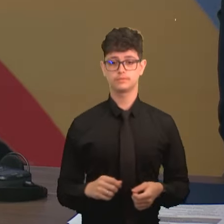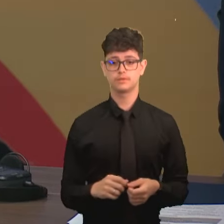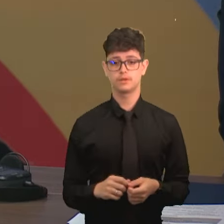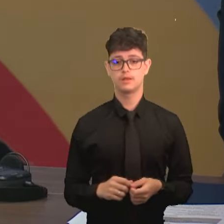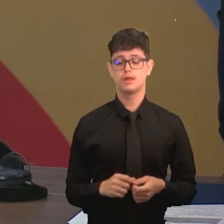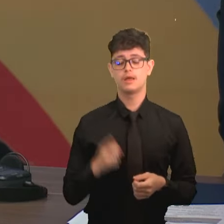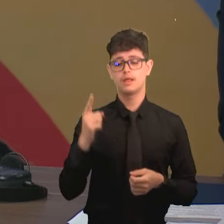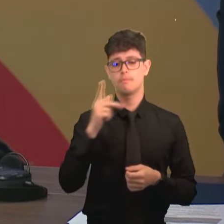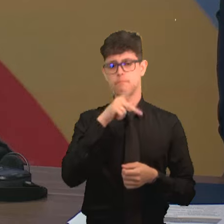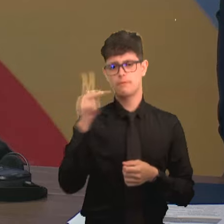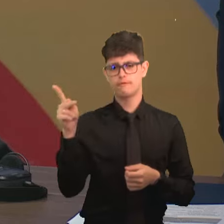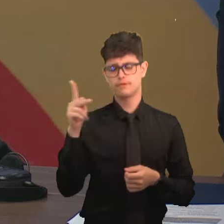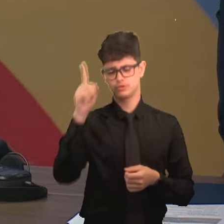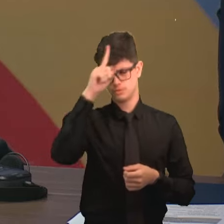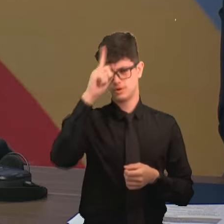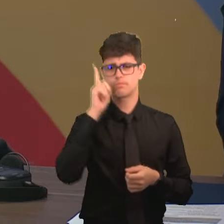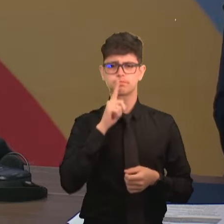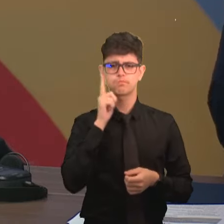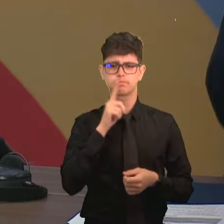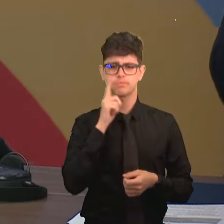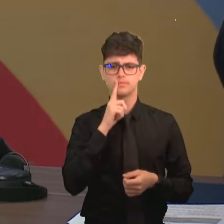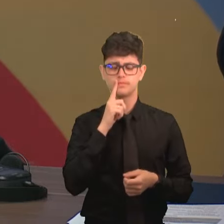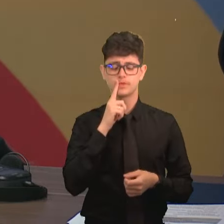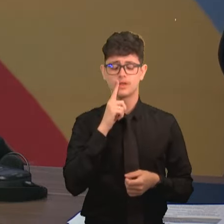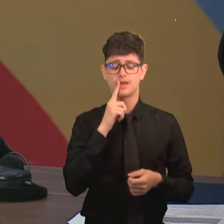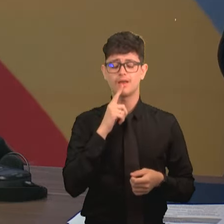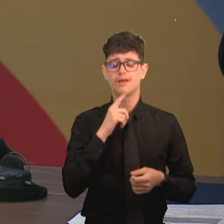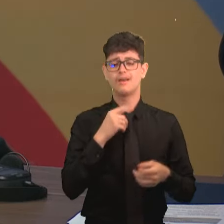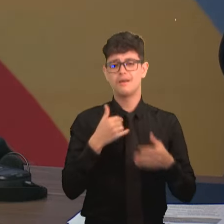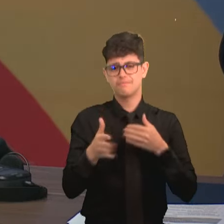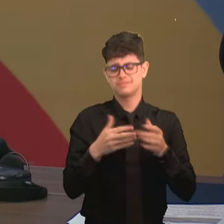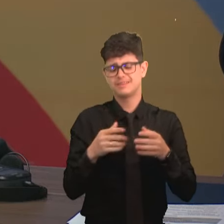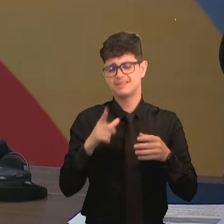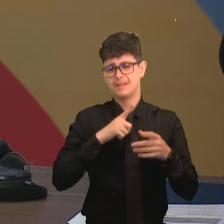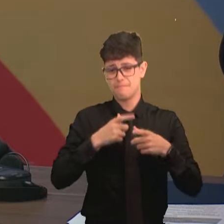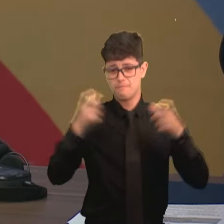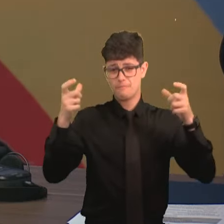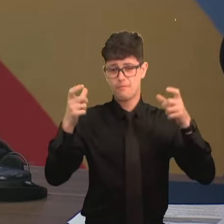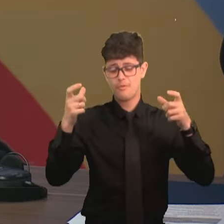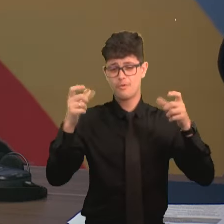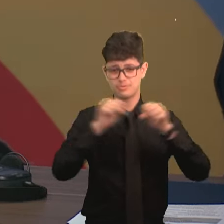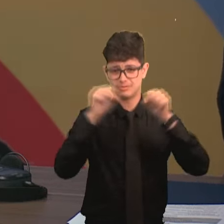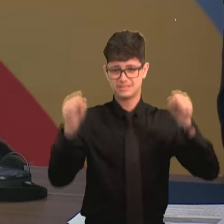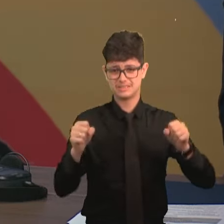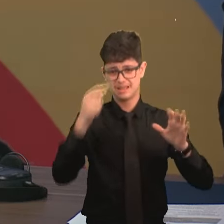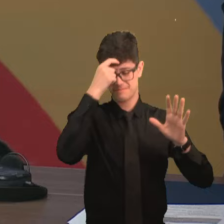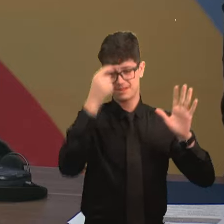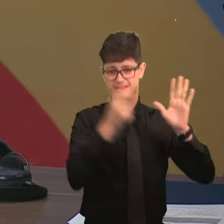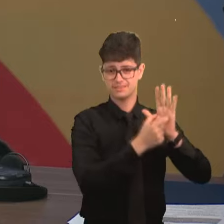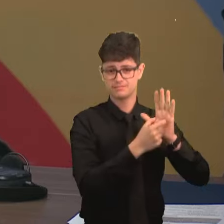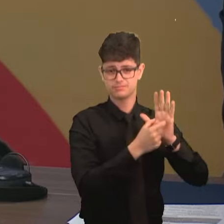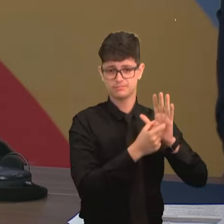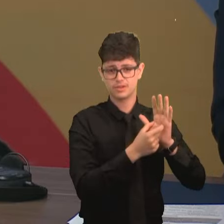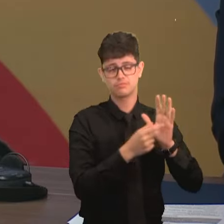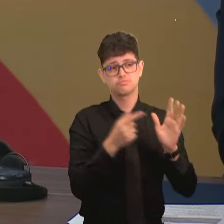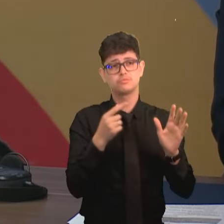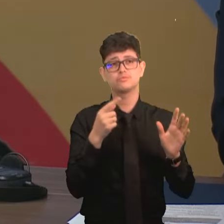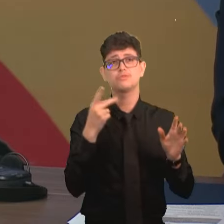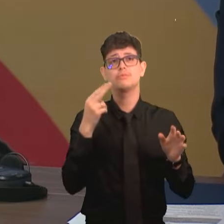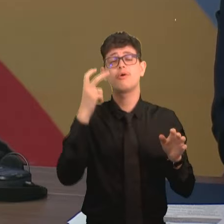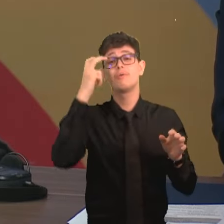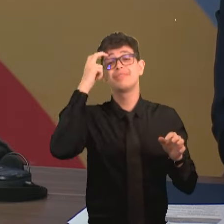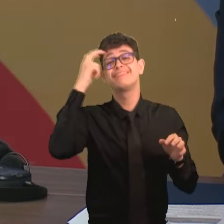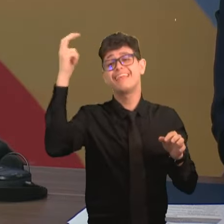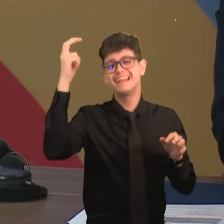Primero, me recuerdo de la profesora que dijo que muchas veces el sistema de inteligencia artificial no son ni